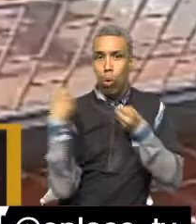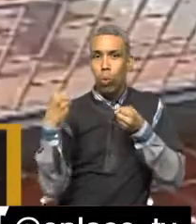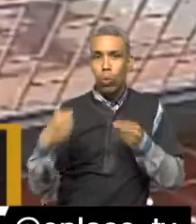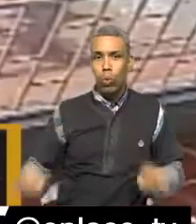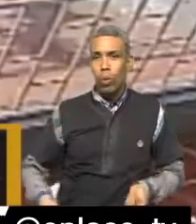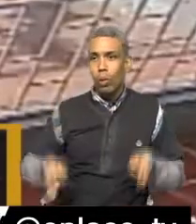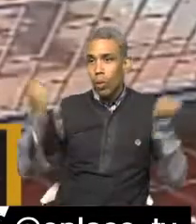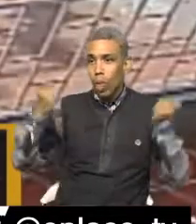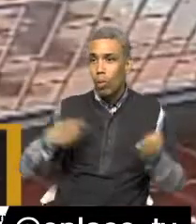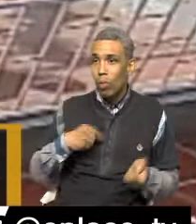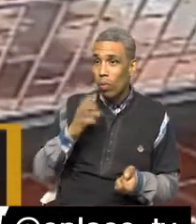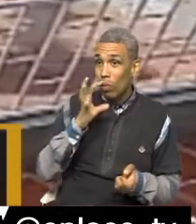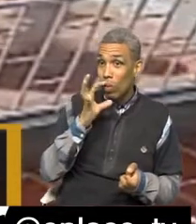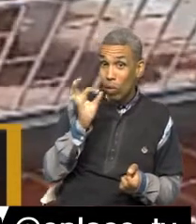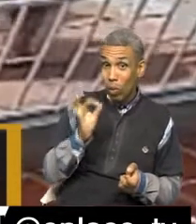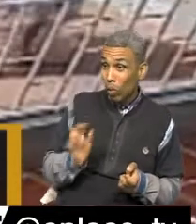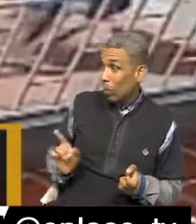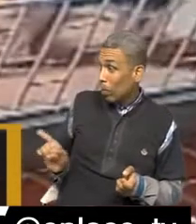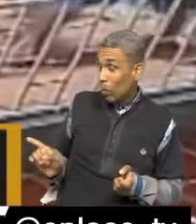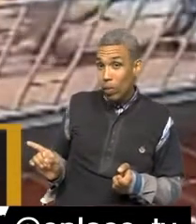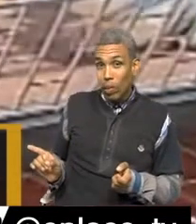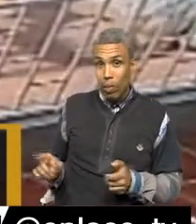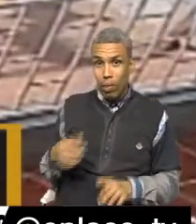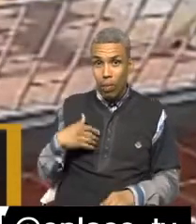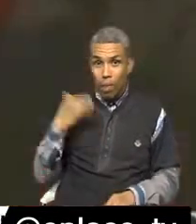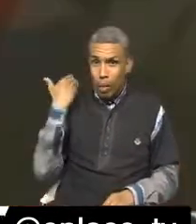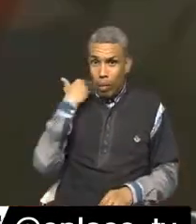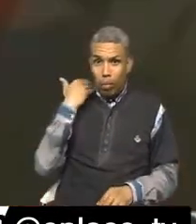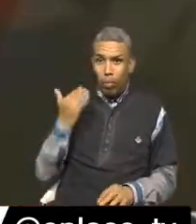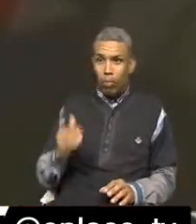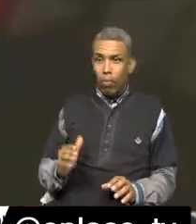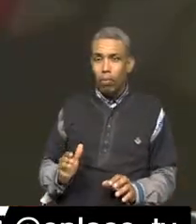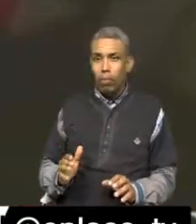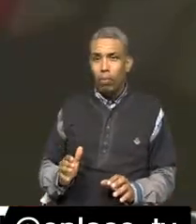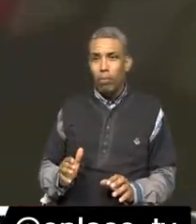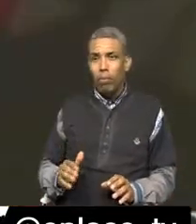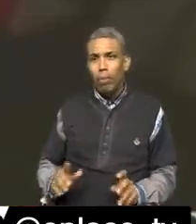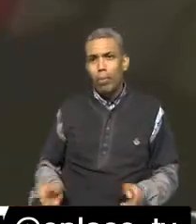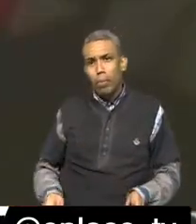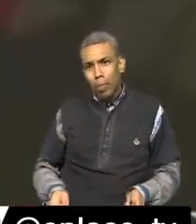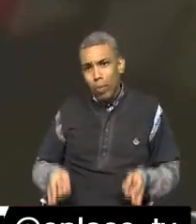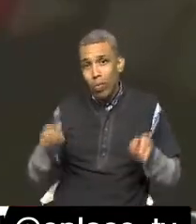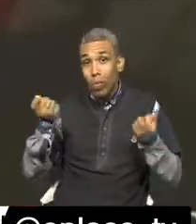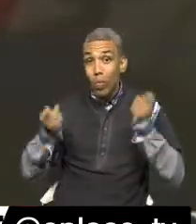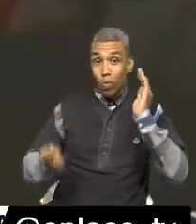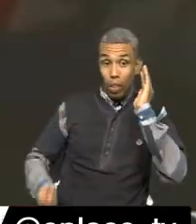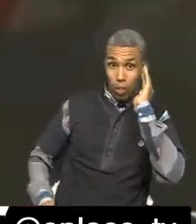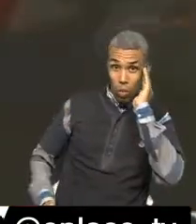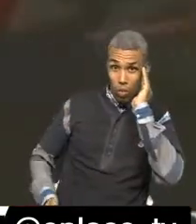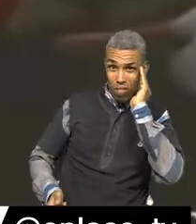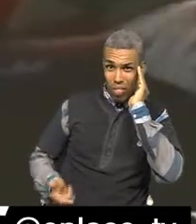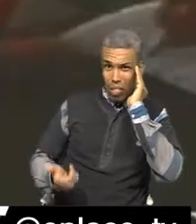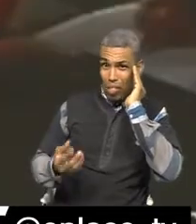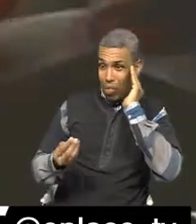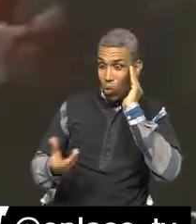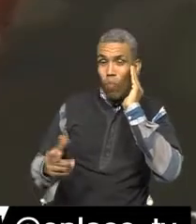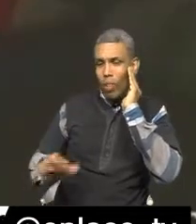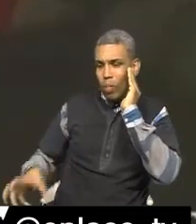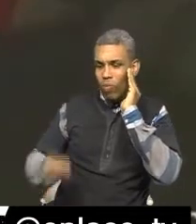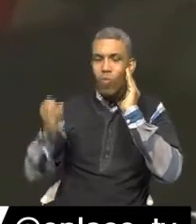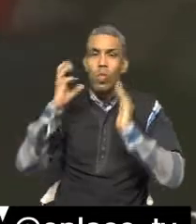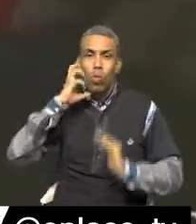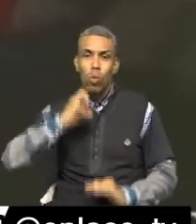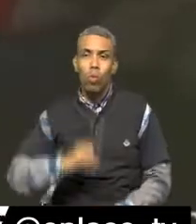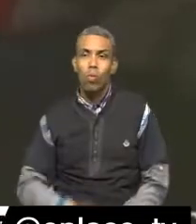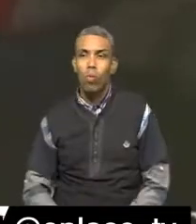El sujeto, aunque no logró su cometido de quedarse con la venta, sí pudo llevarse el celular y uno de los productos ofrecidos al público en